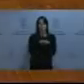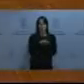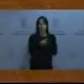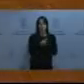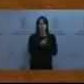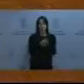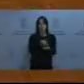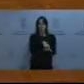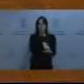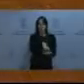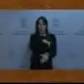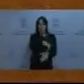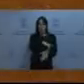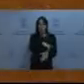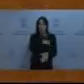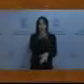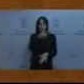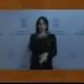doctor Llamazares,